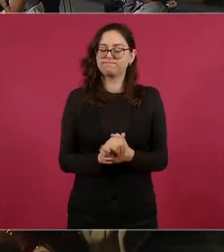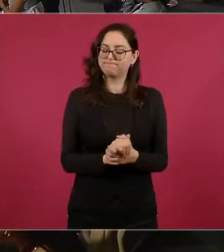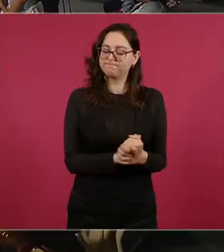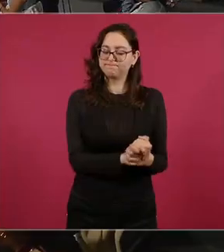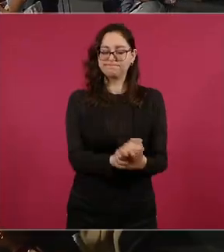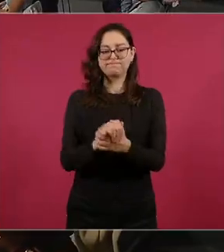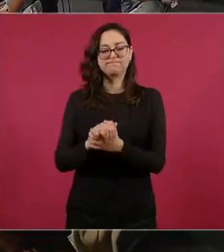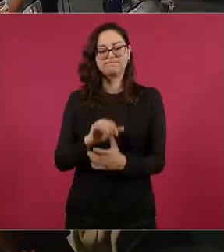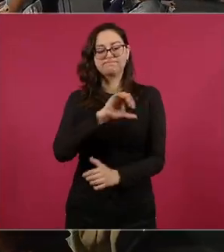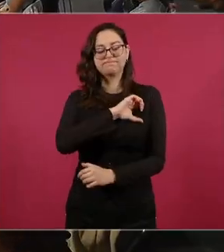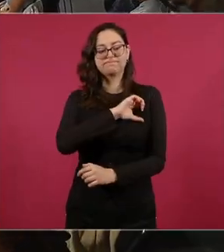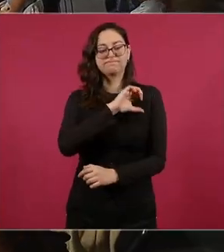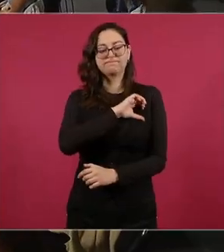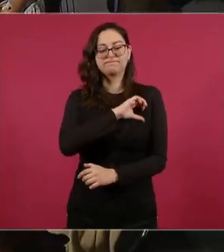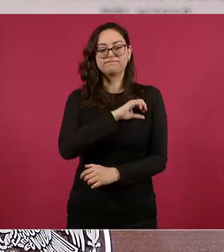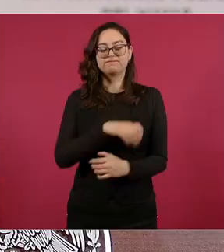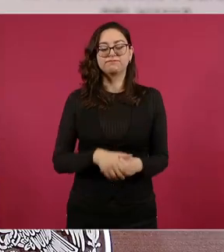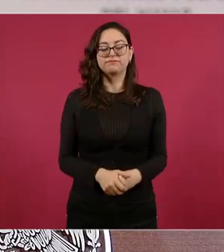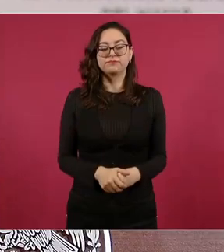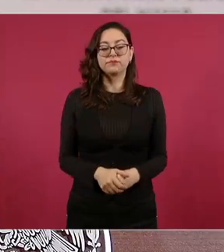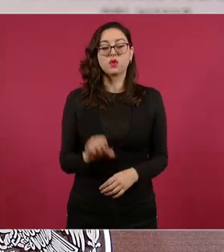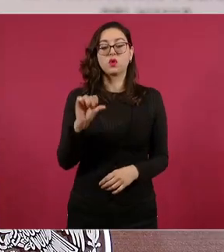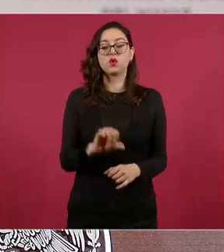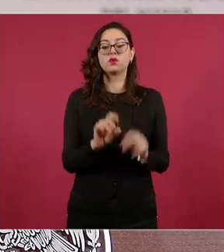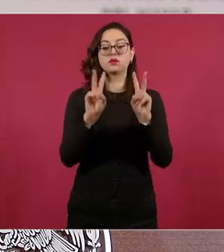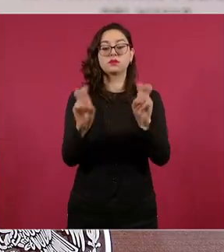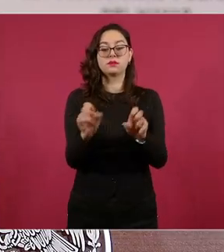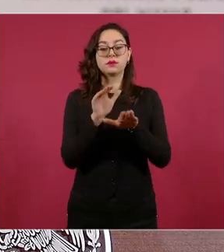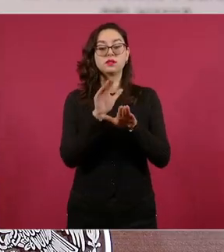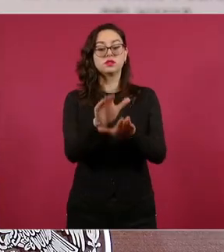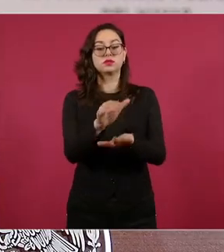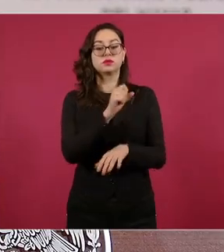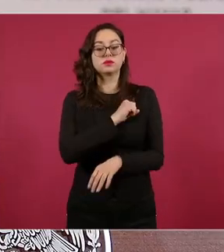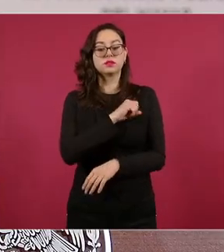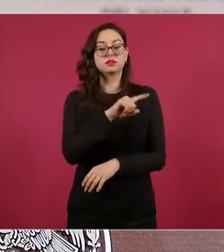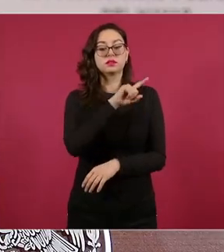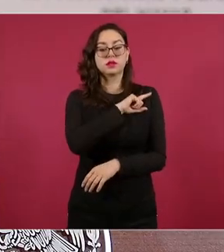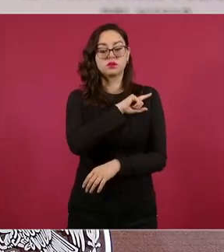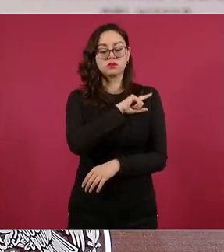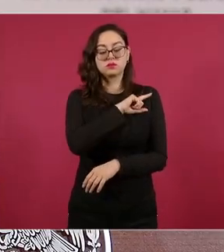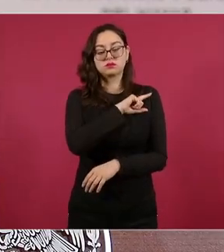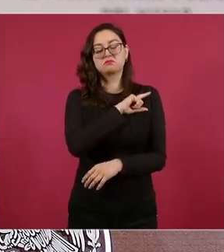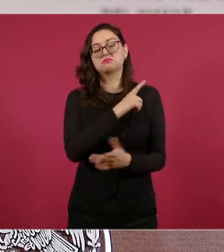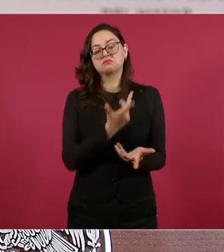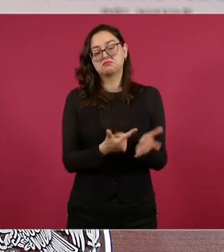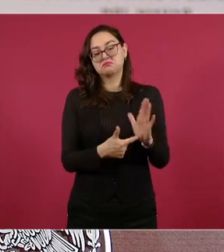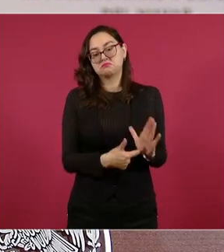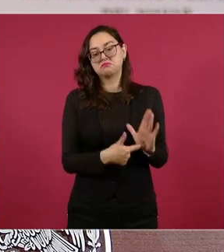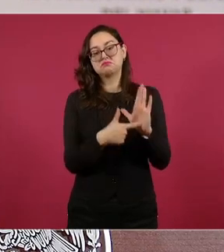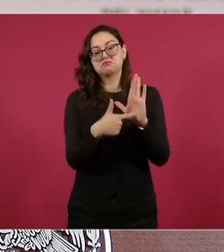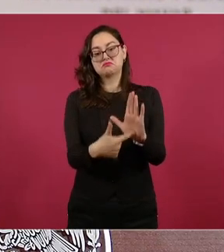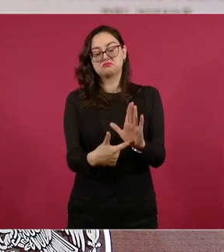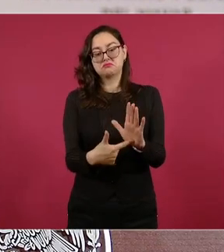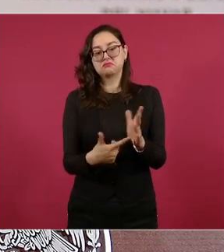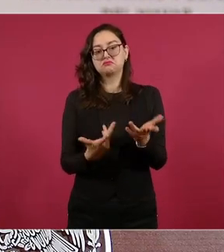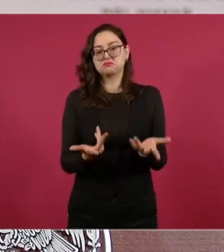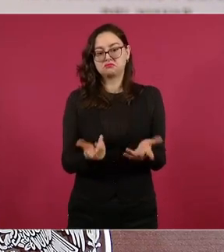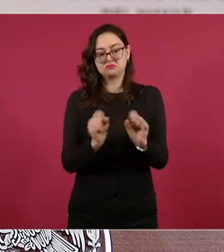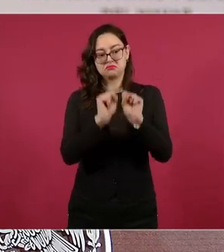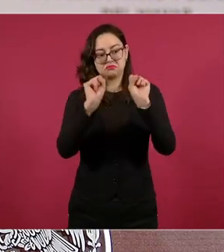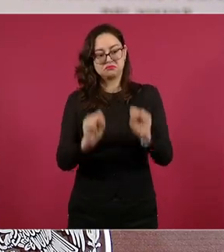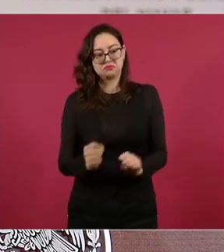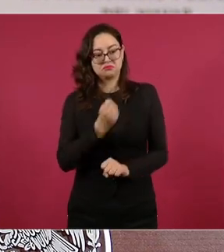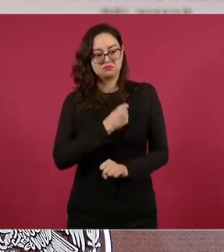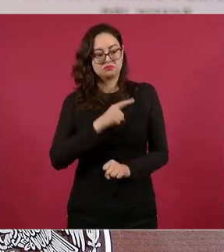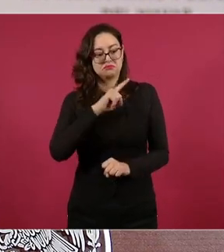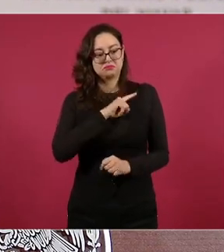Y hoy en el pulso de la salud seguiremos comunicando los avances que tiene esta gran institución